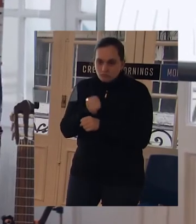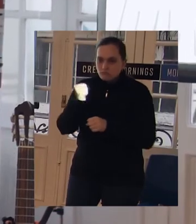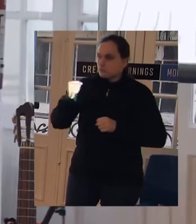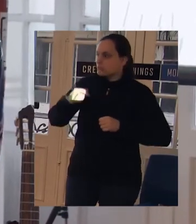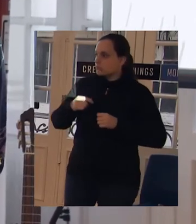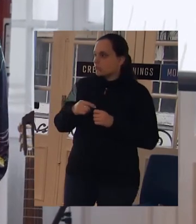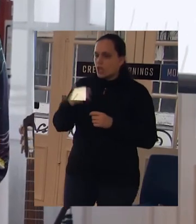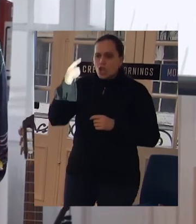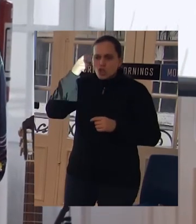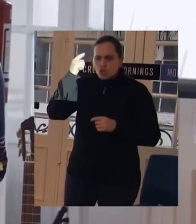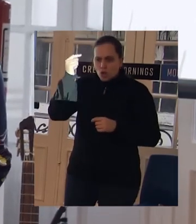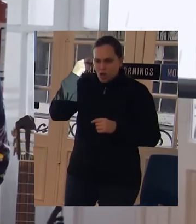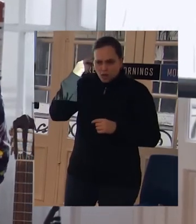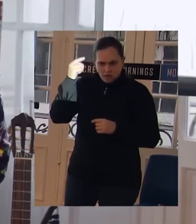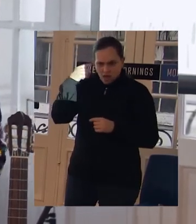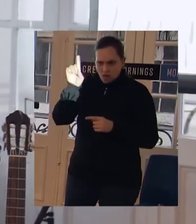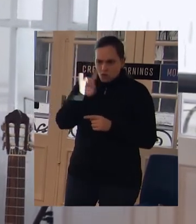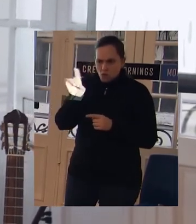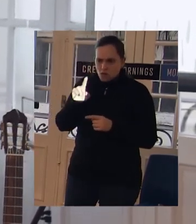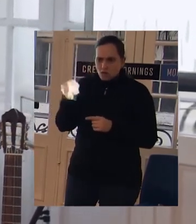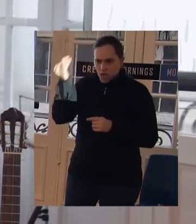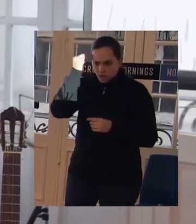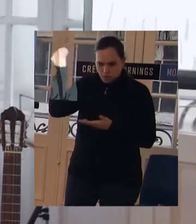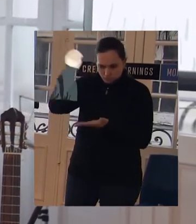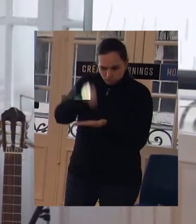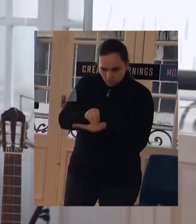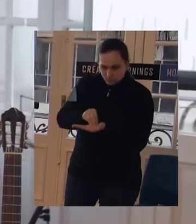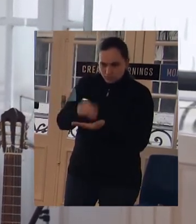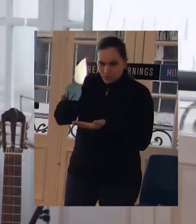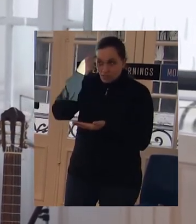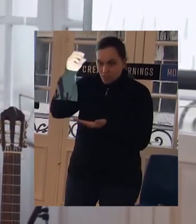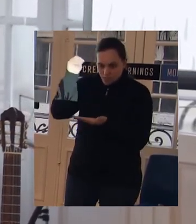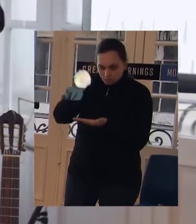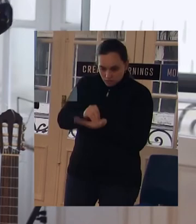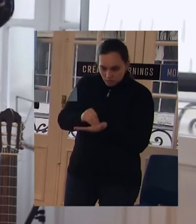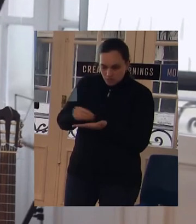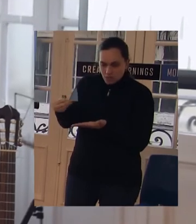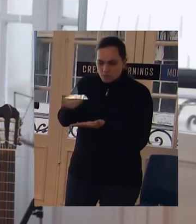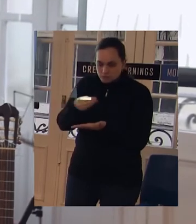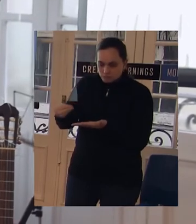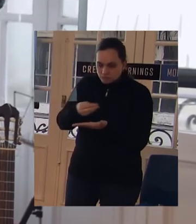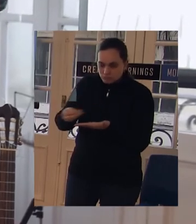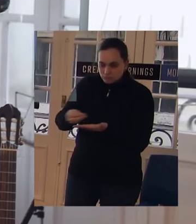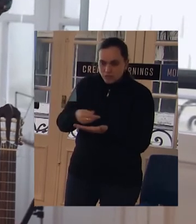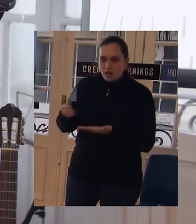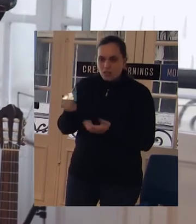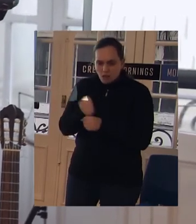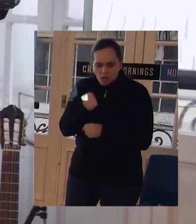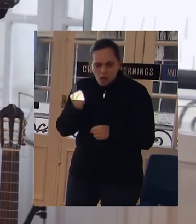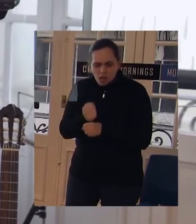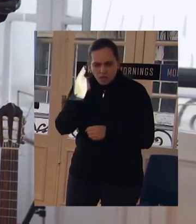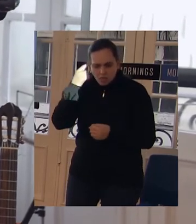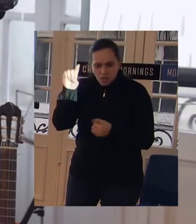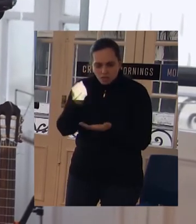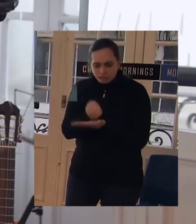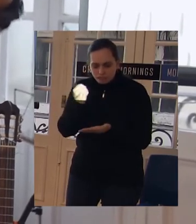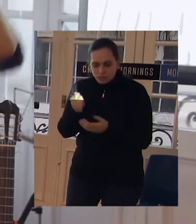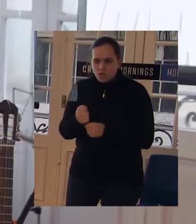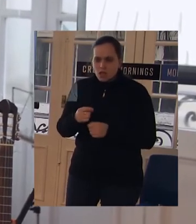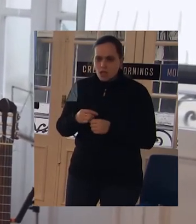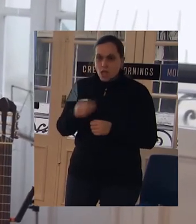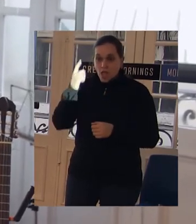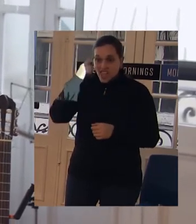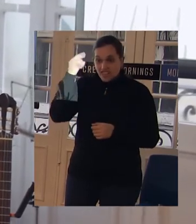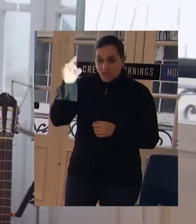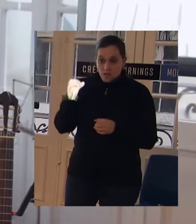son cuando están acá. Entonces, dejarnos de buscar la idea perfecta y